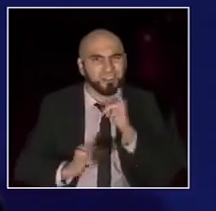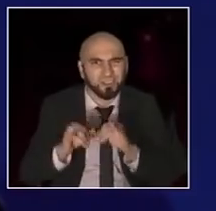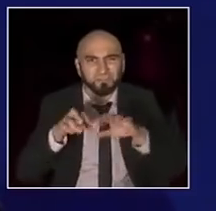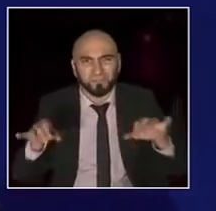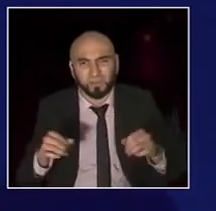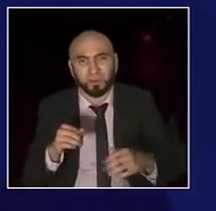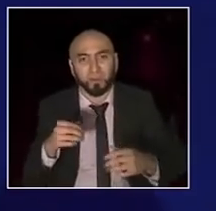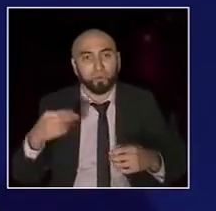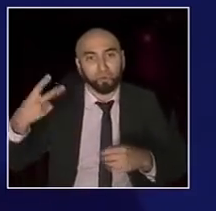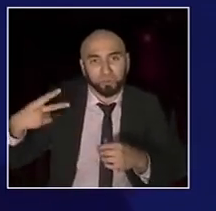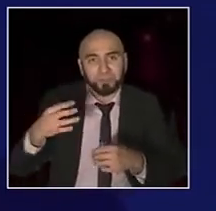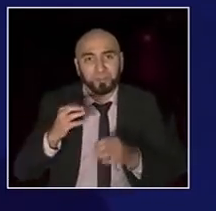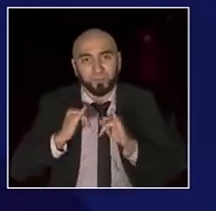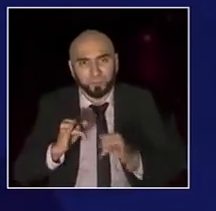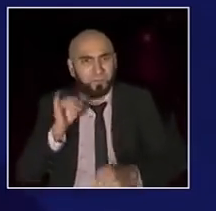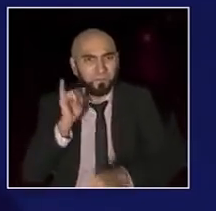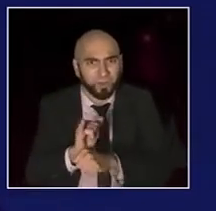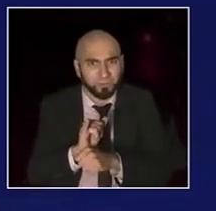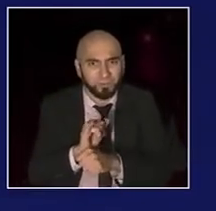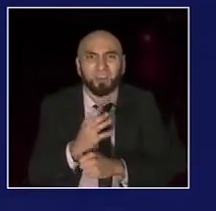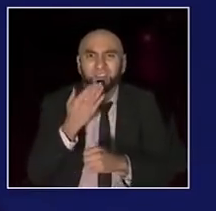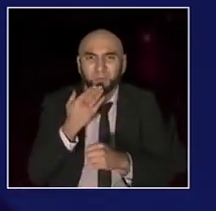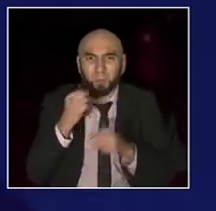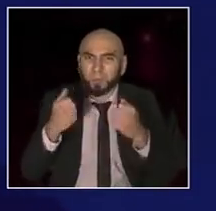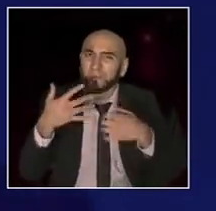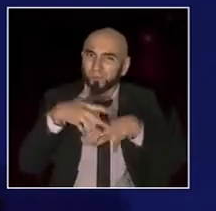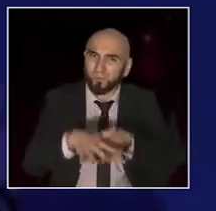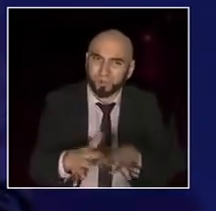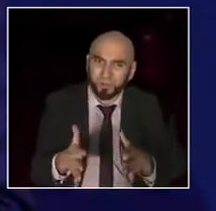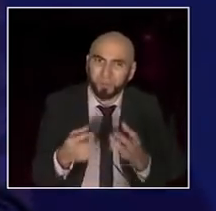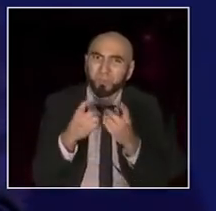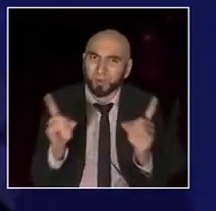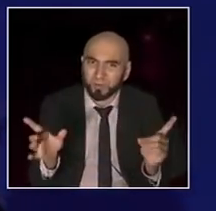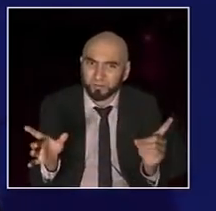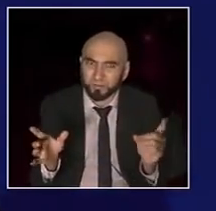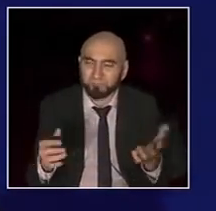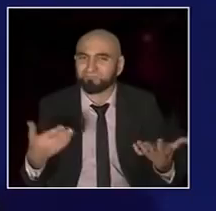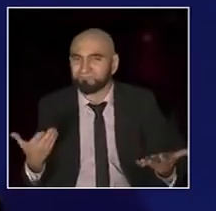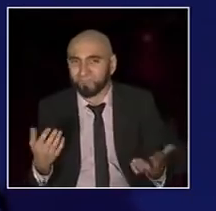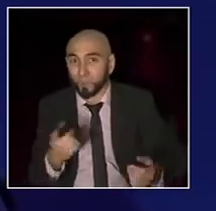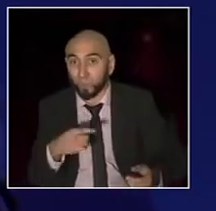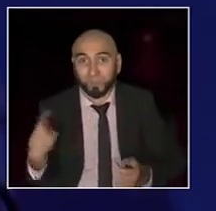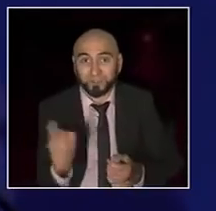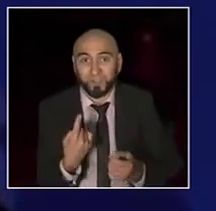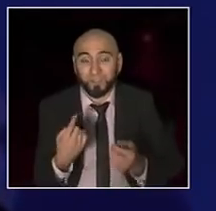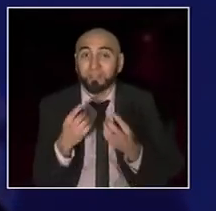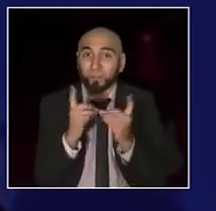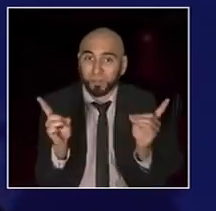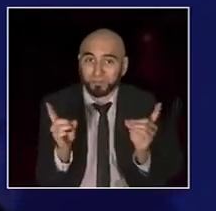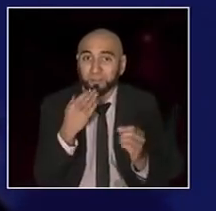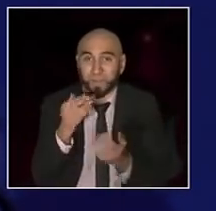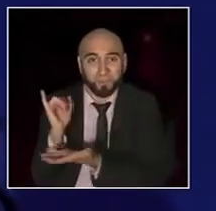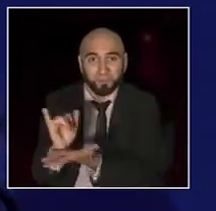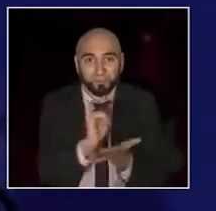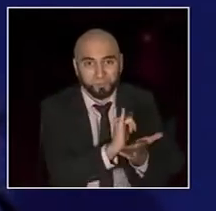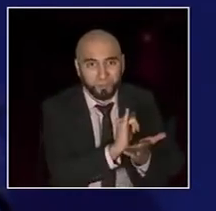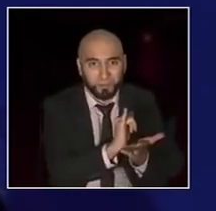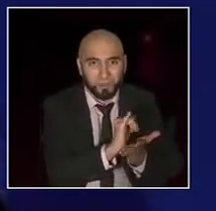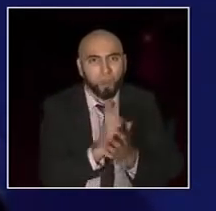influyan decididamente en las decisiones democráticas? Nuestra democracia y sus instituciones, la